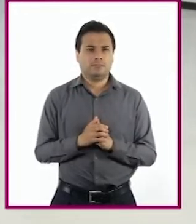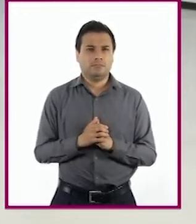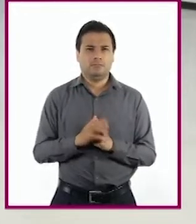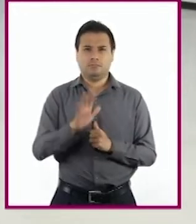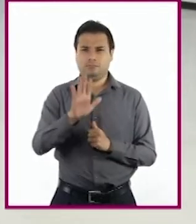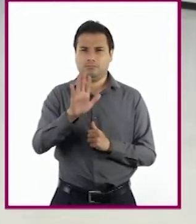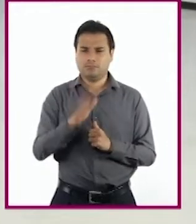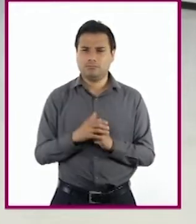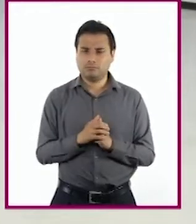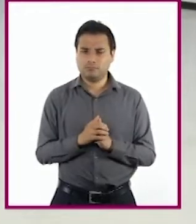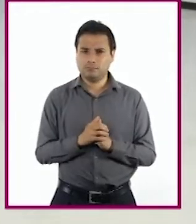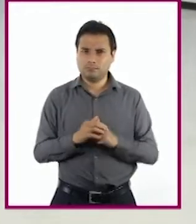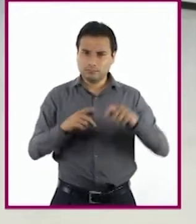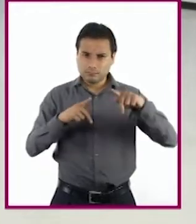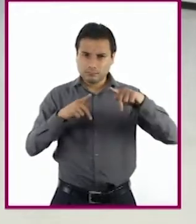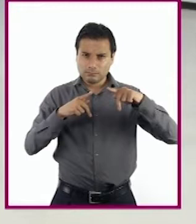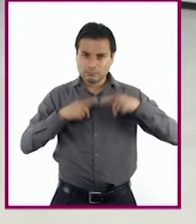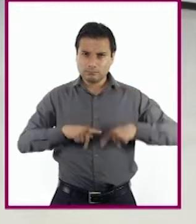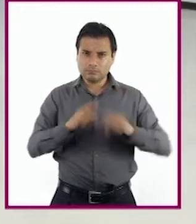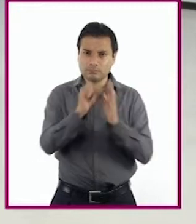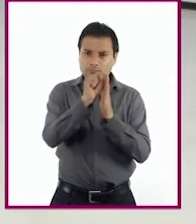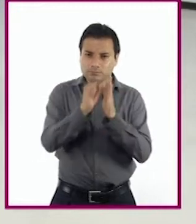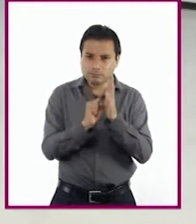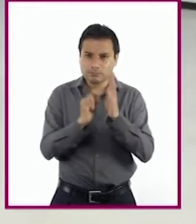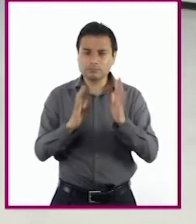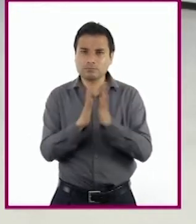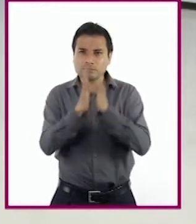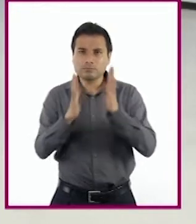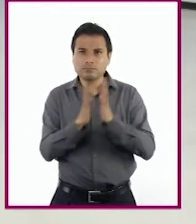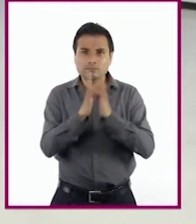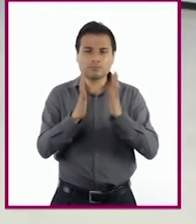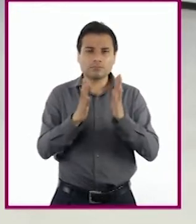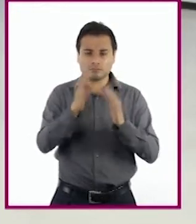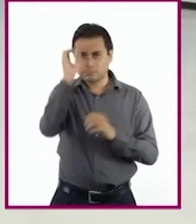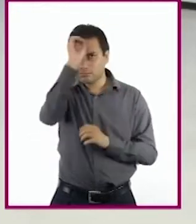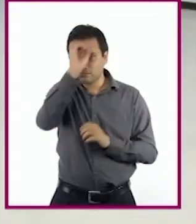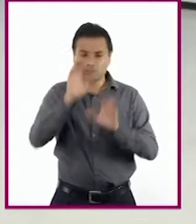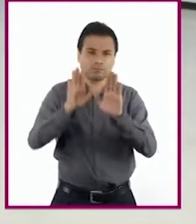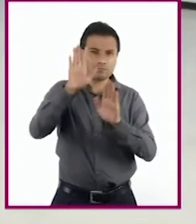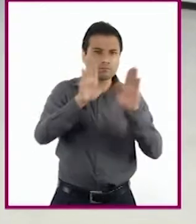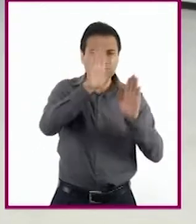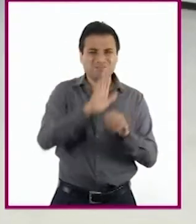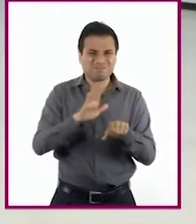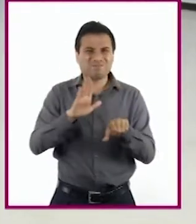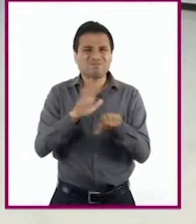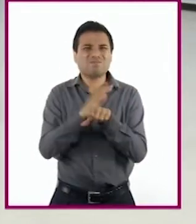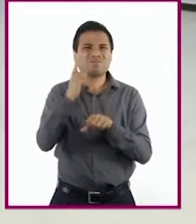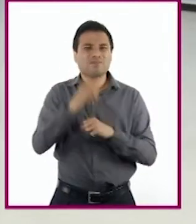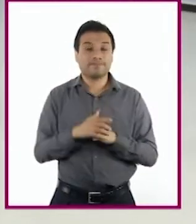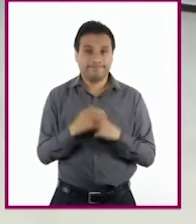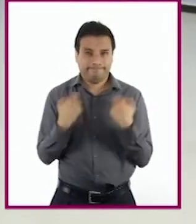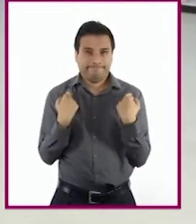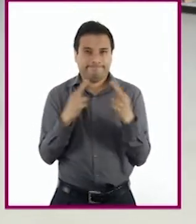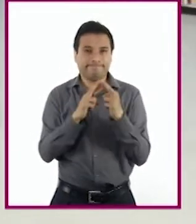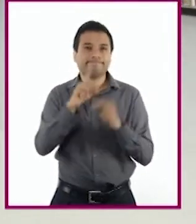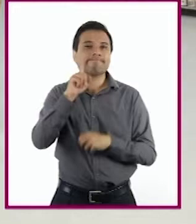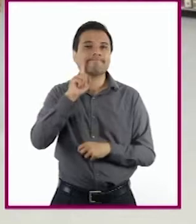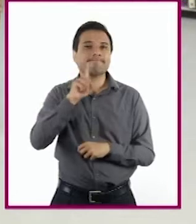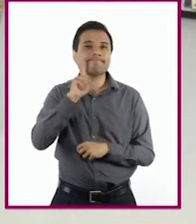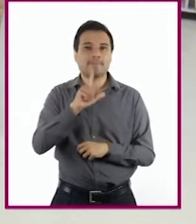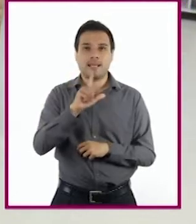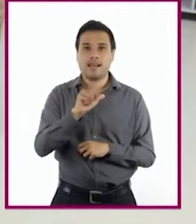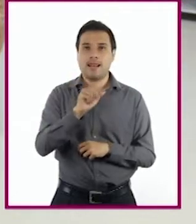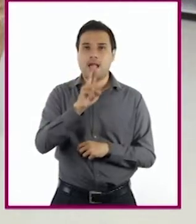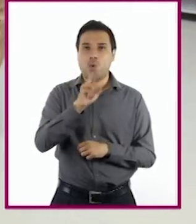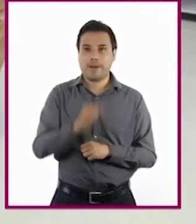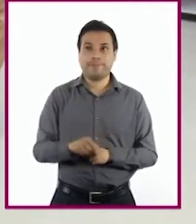importante buscar una sociedad democrática? Muy bien, Nadia. La maestra Laura Nicteja